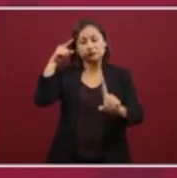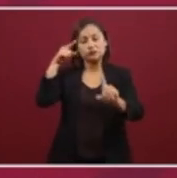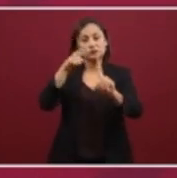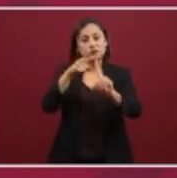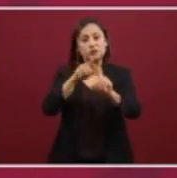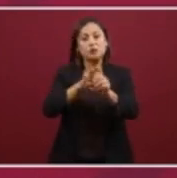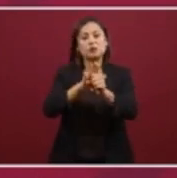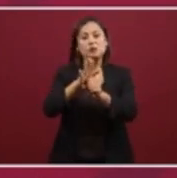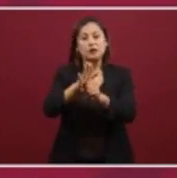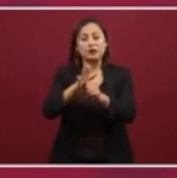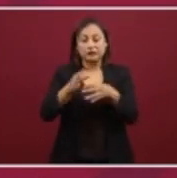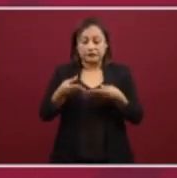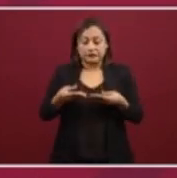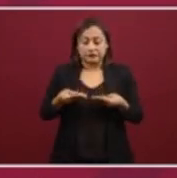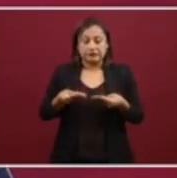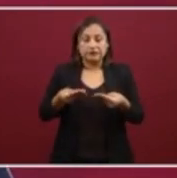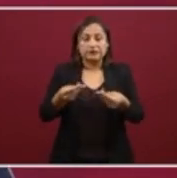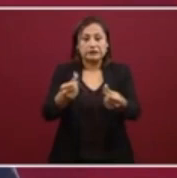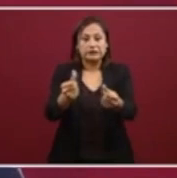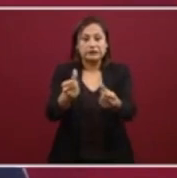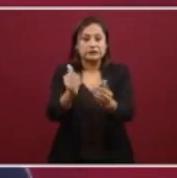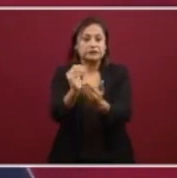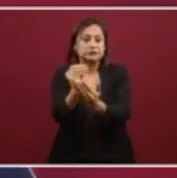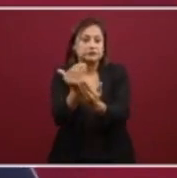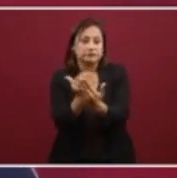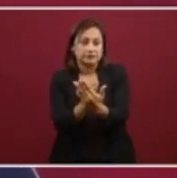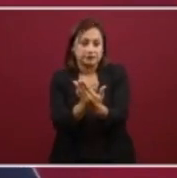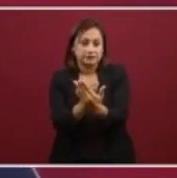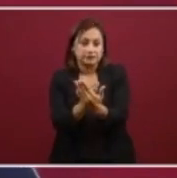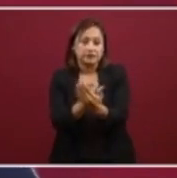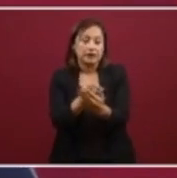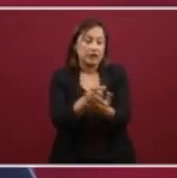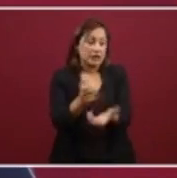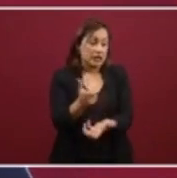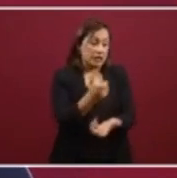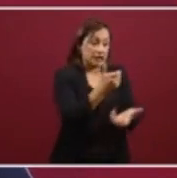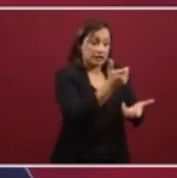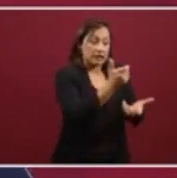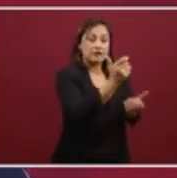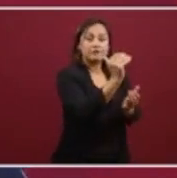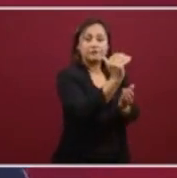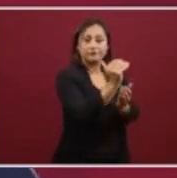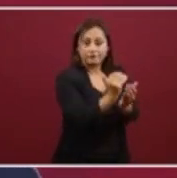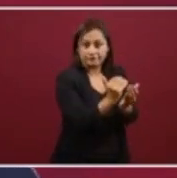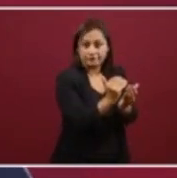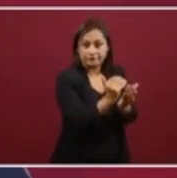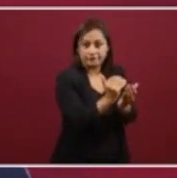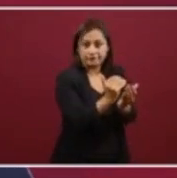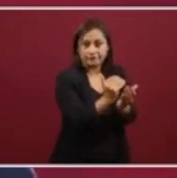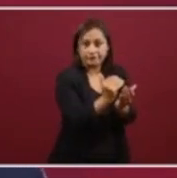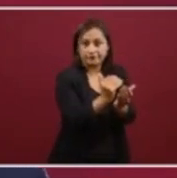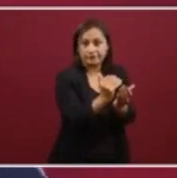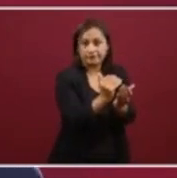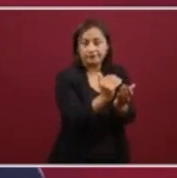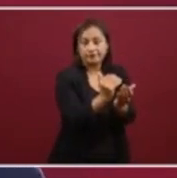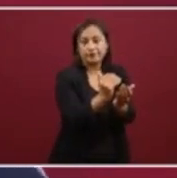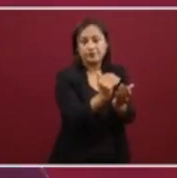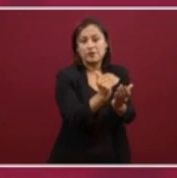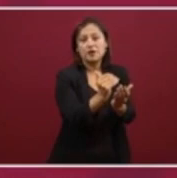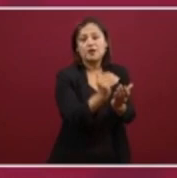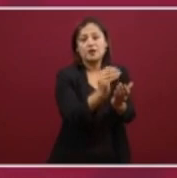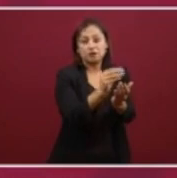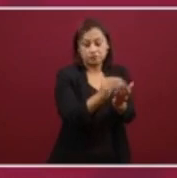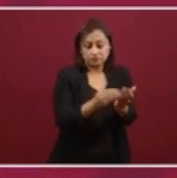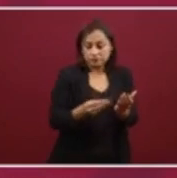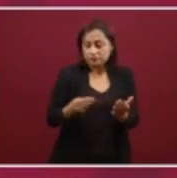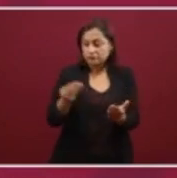como se le llama, corriente, y podamos entregarle más a la